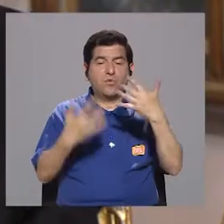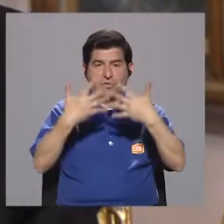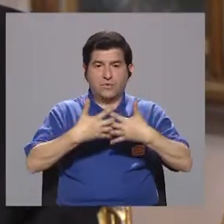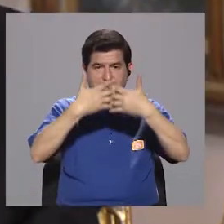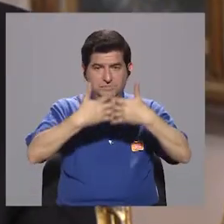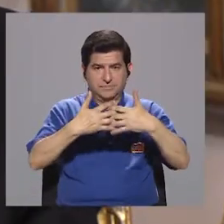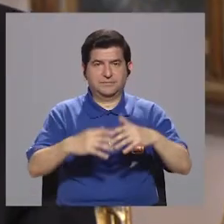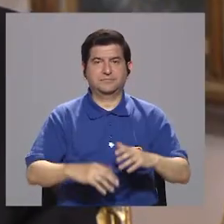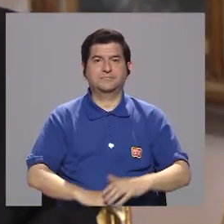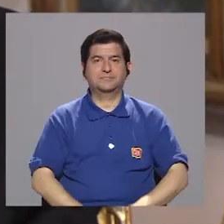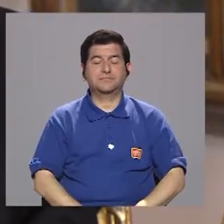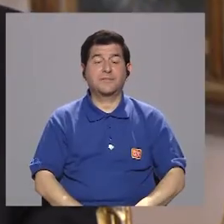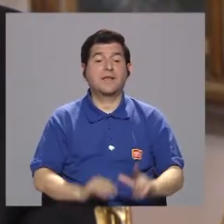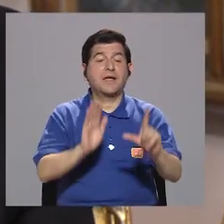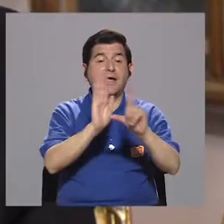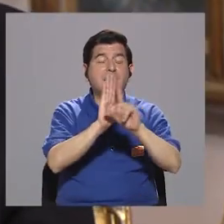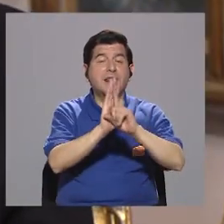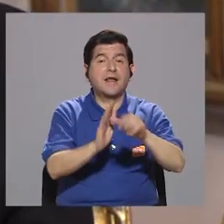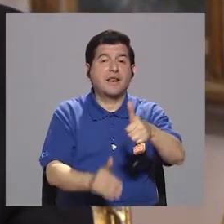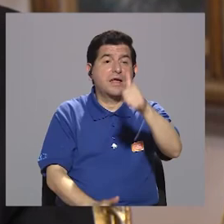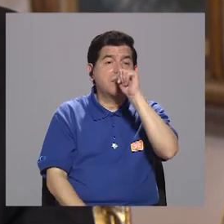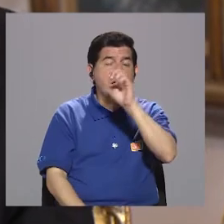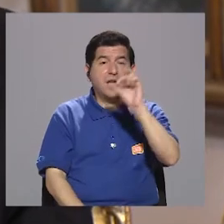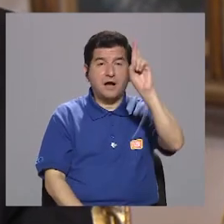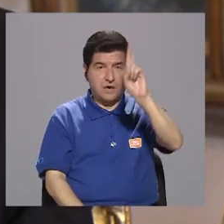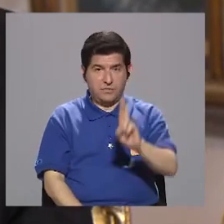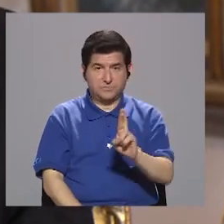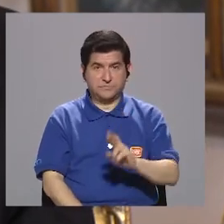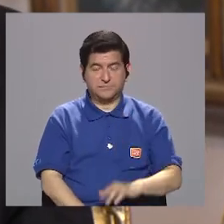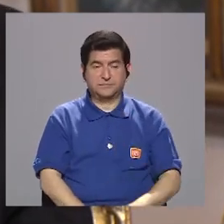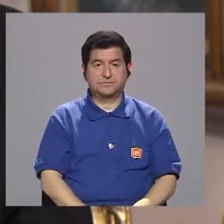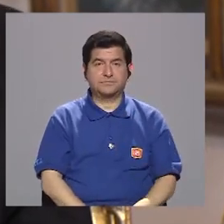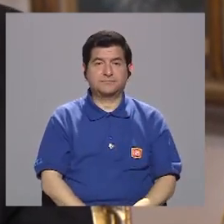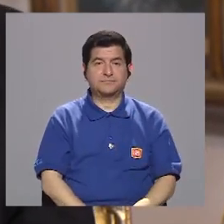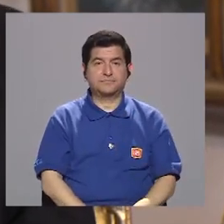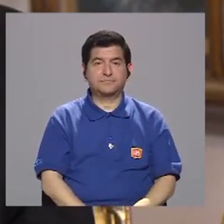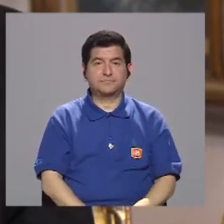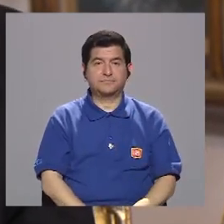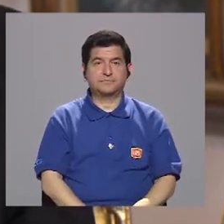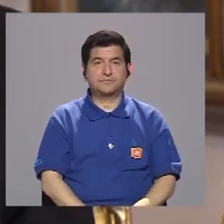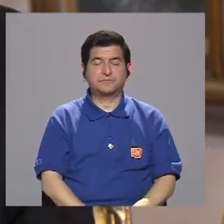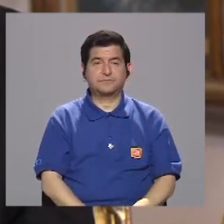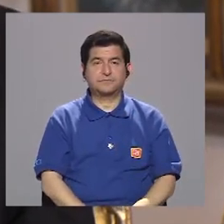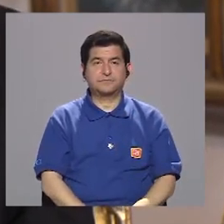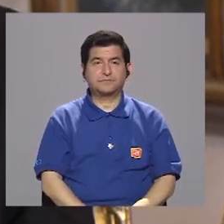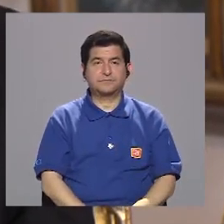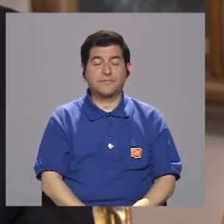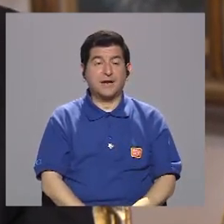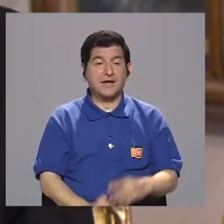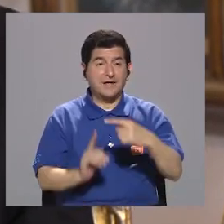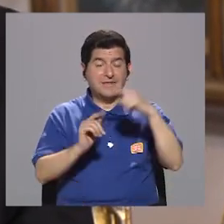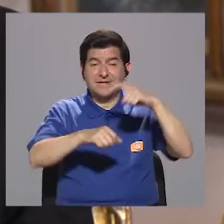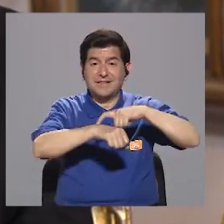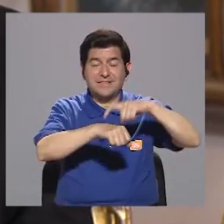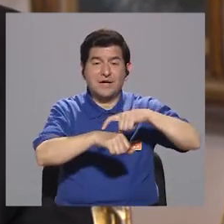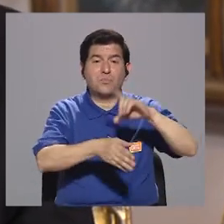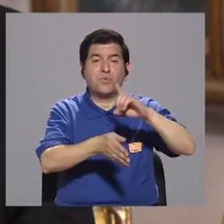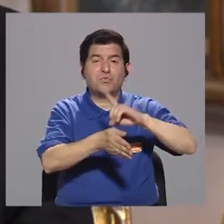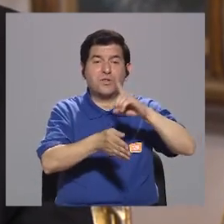importante, la ley de aguas de Costa Rica, que era del doctor Calderón